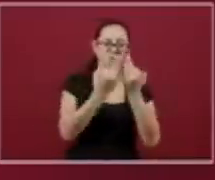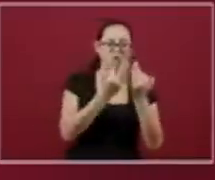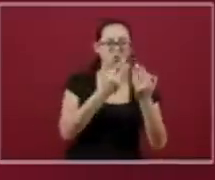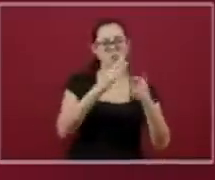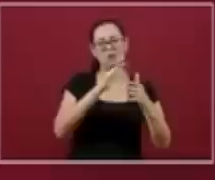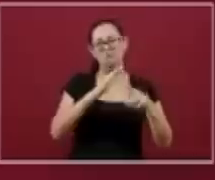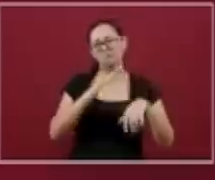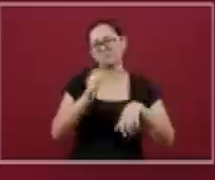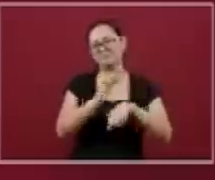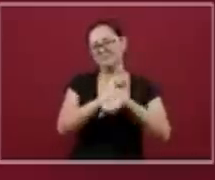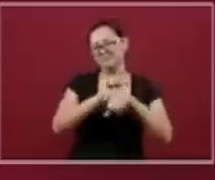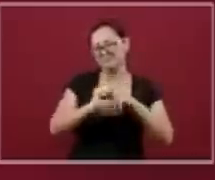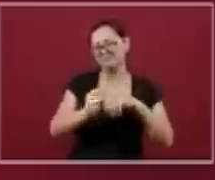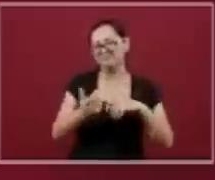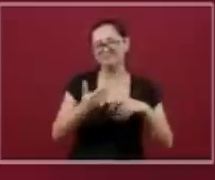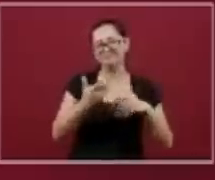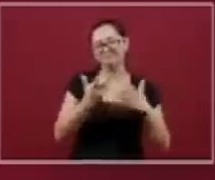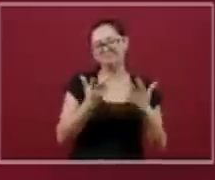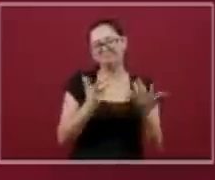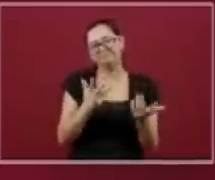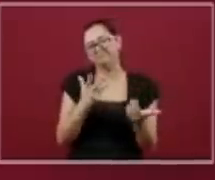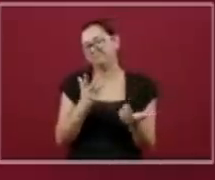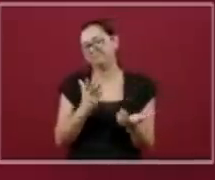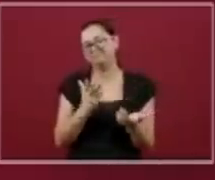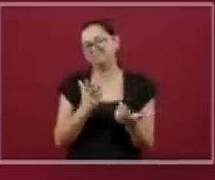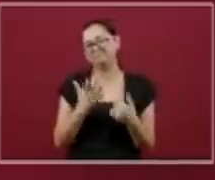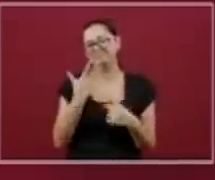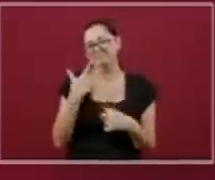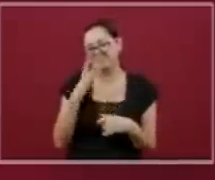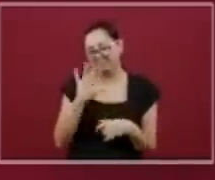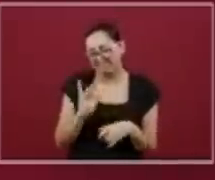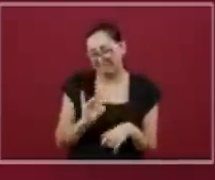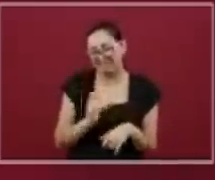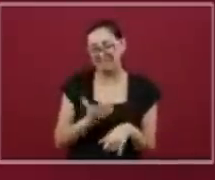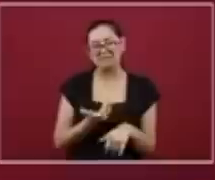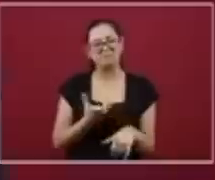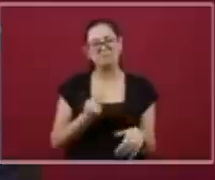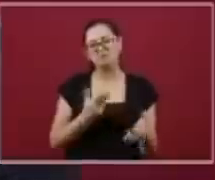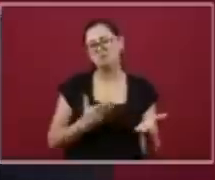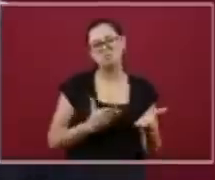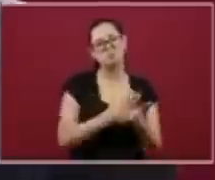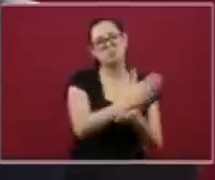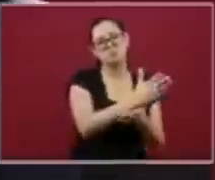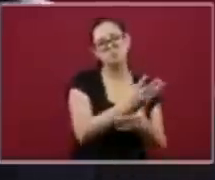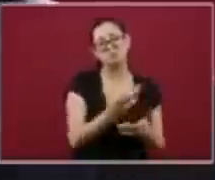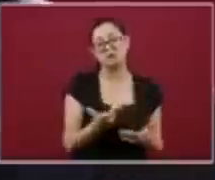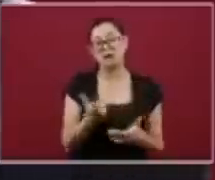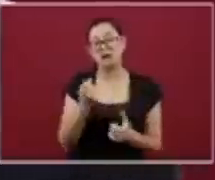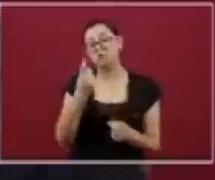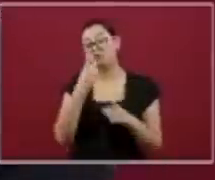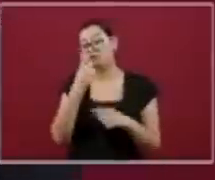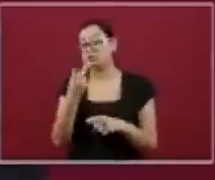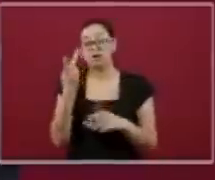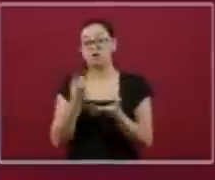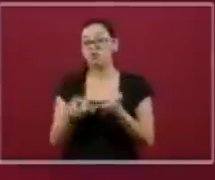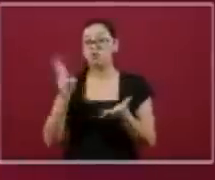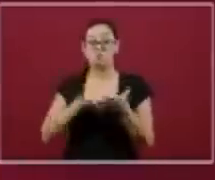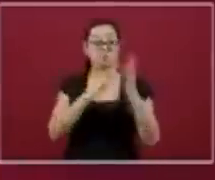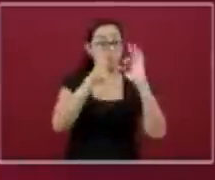fondo, no nos metemos. Hay quienes dicen que la forma es fondo,